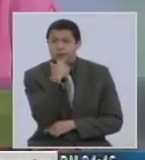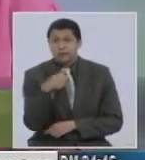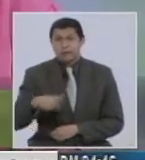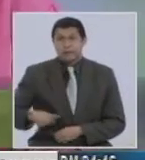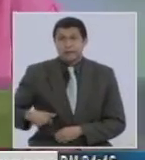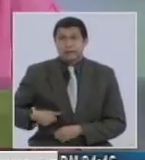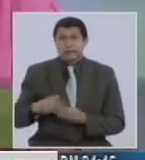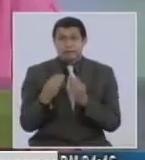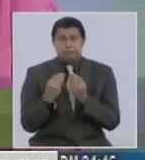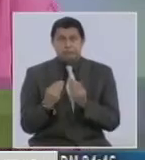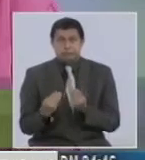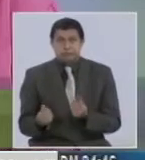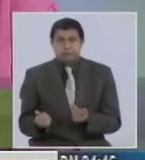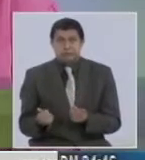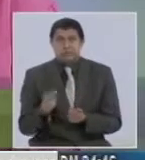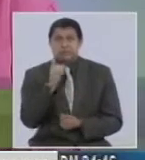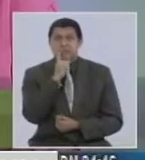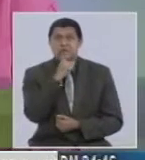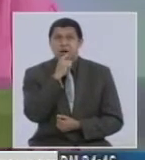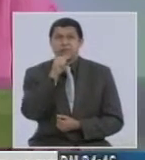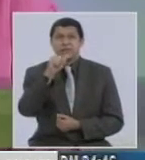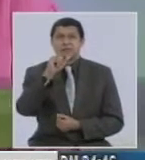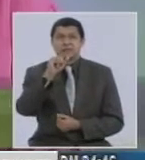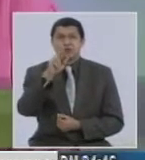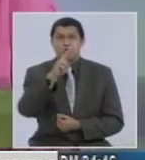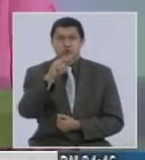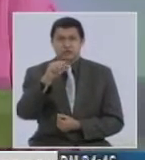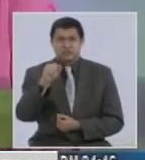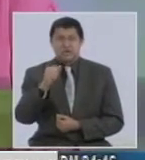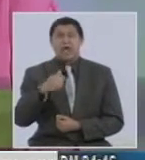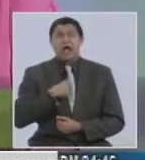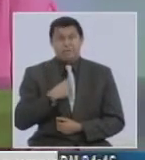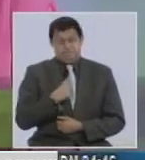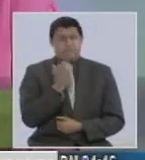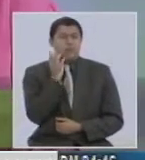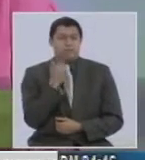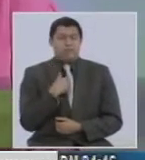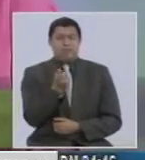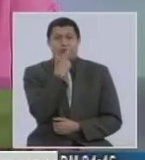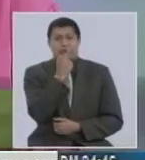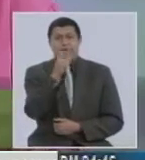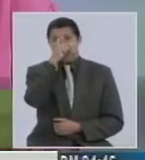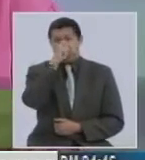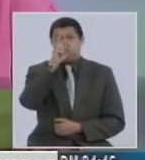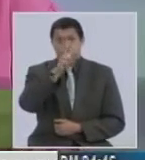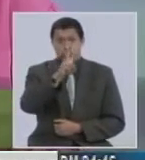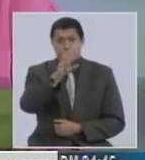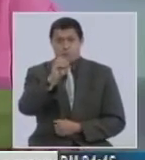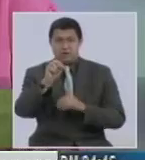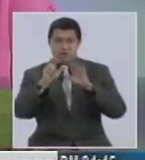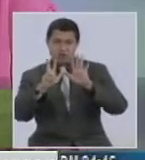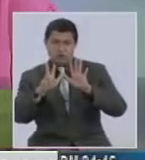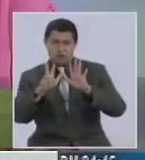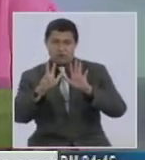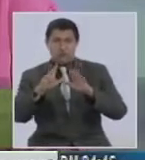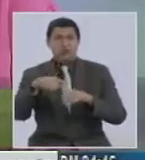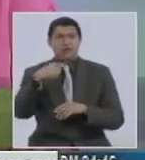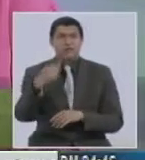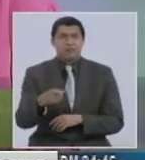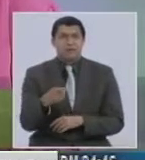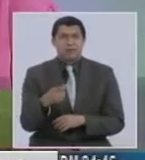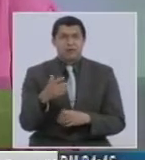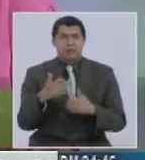en cirrosis. En mi caso, a mí me pusieron un tratamiento en el año 2008 que me causó